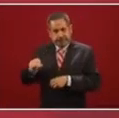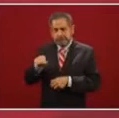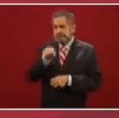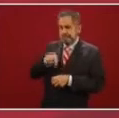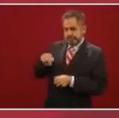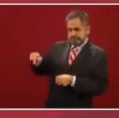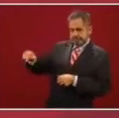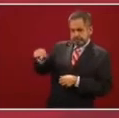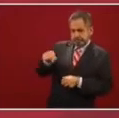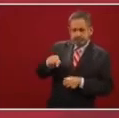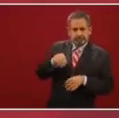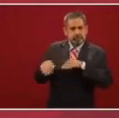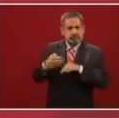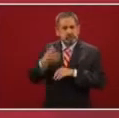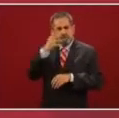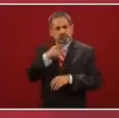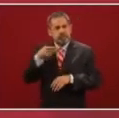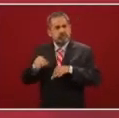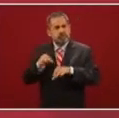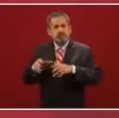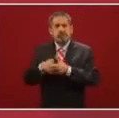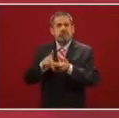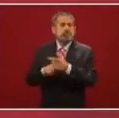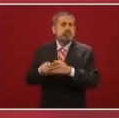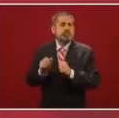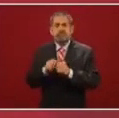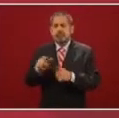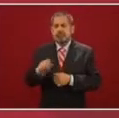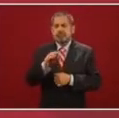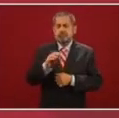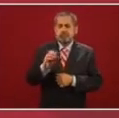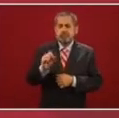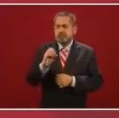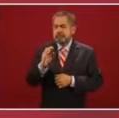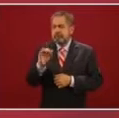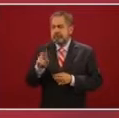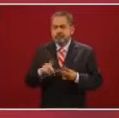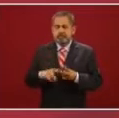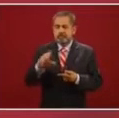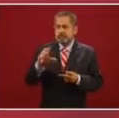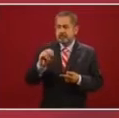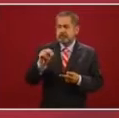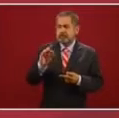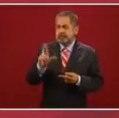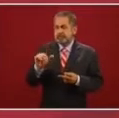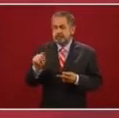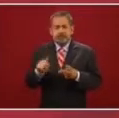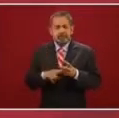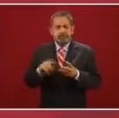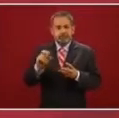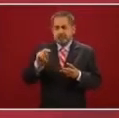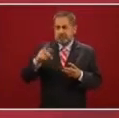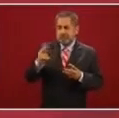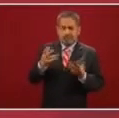humedales, y es un trabajo muy bonito que estamos realizando entre Bienestar, Semarnat, CONAFOR y CONAM para el control de una